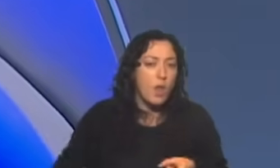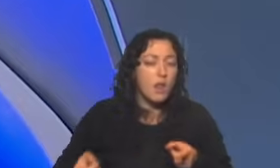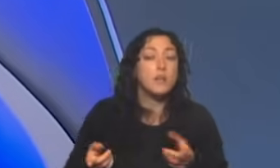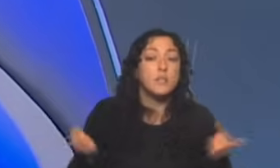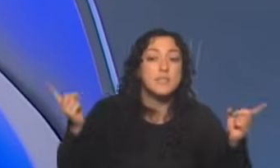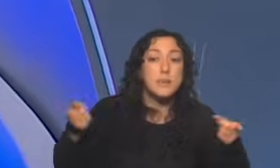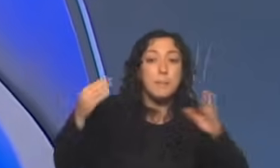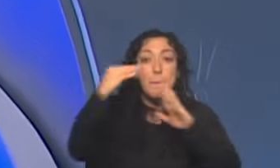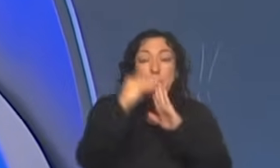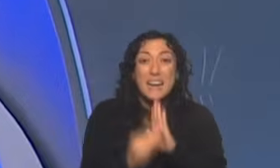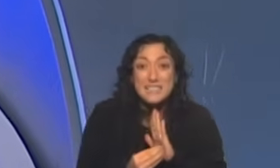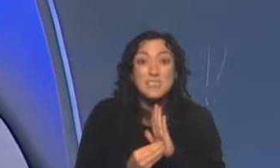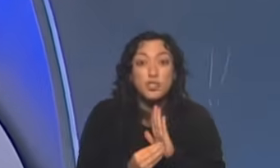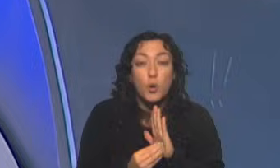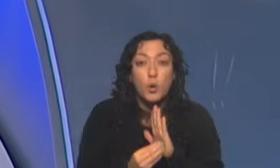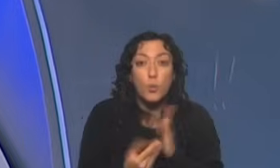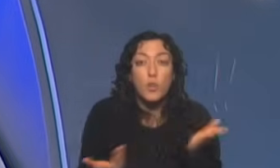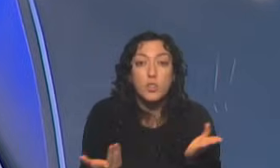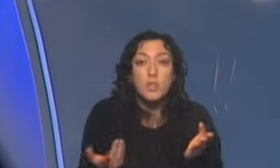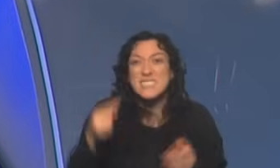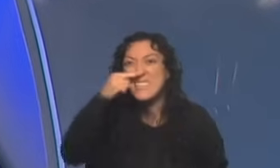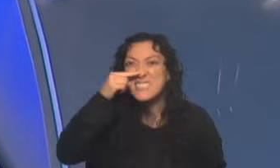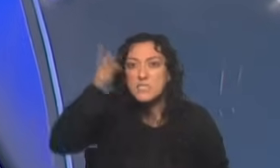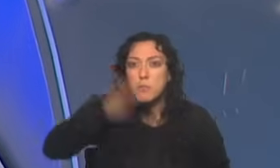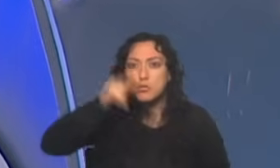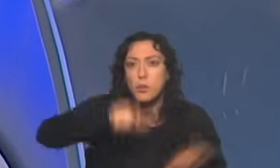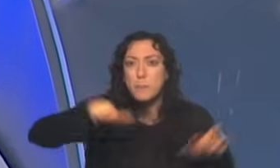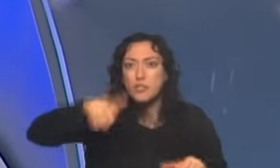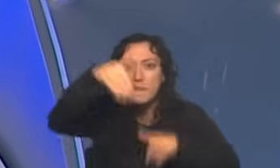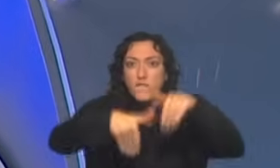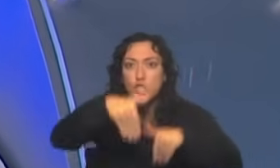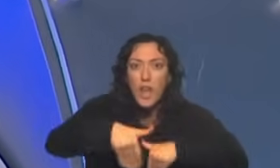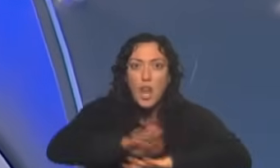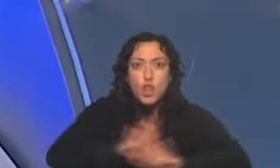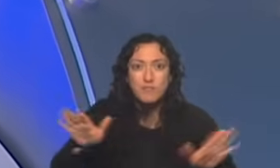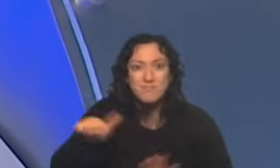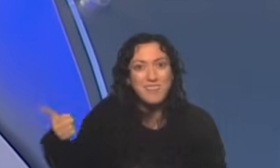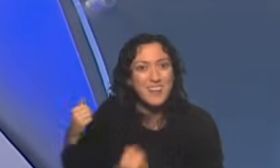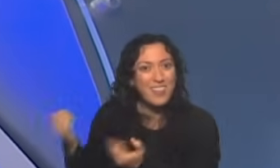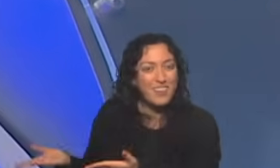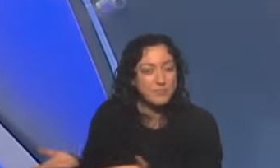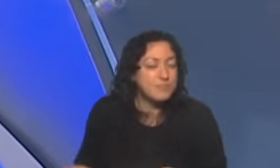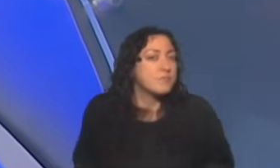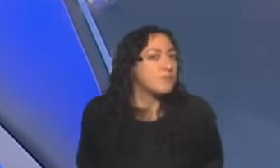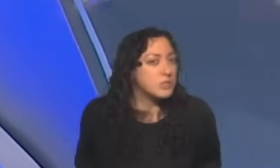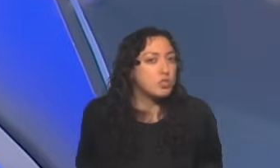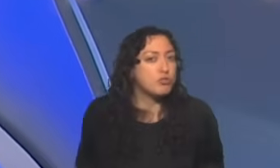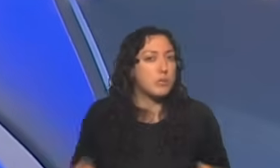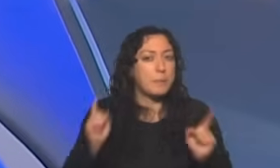una participación electoral altísima, del 77%. Y a su vez, la